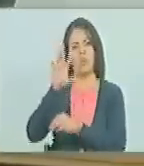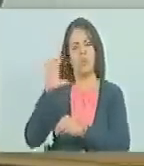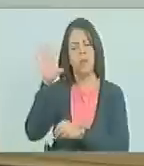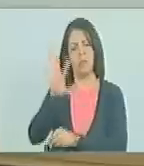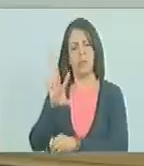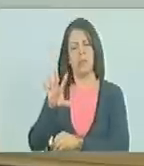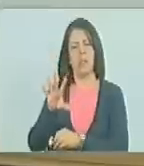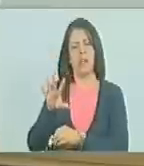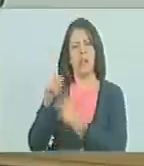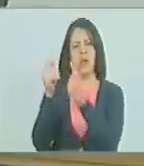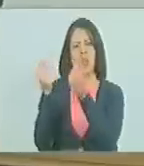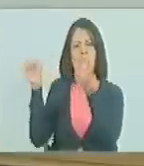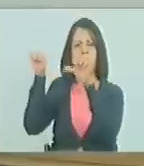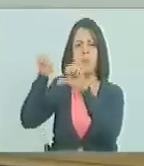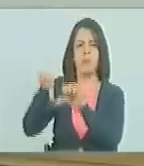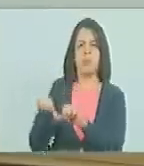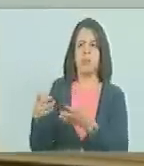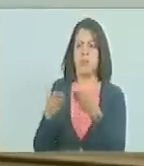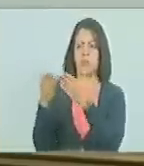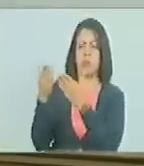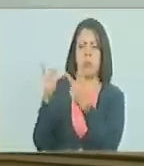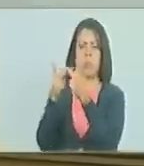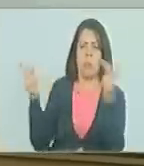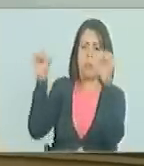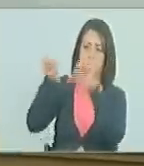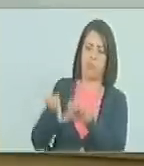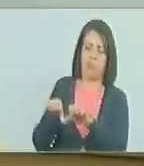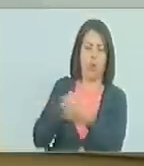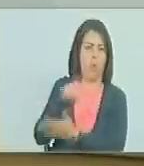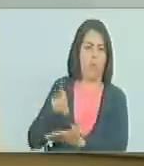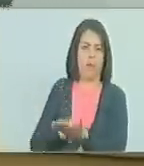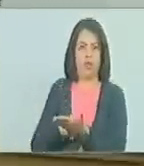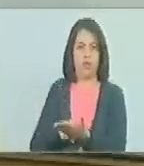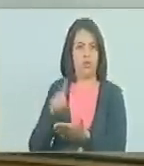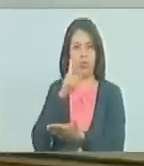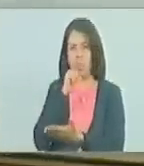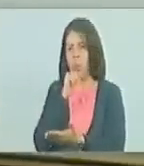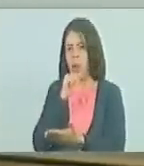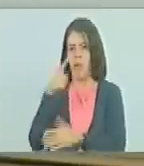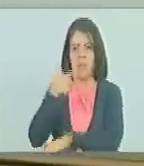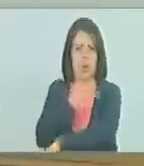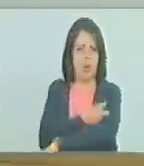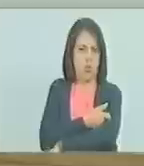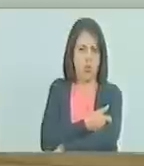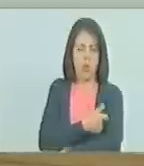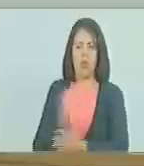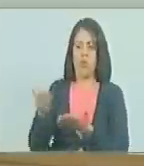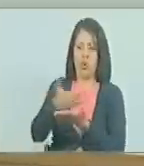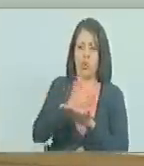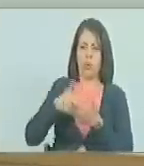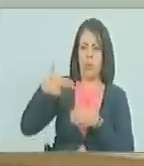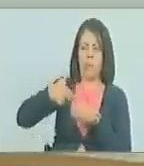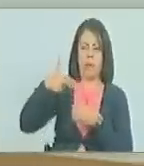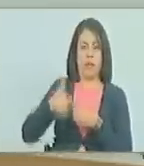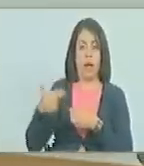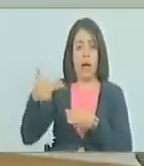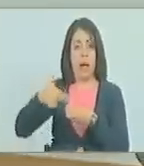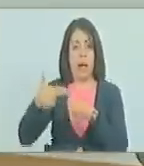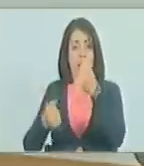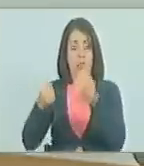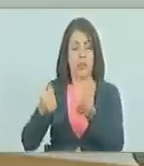economía colapse, que sus servicios públicos se deterioren al máximo, que no lleguen las vacunas, nos robamos el petróleo, nos robamos la